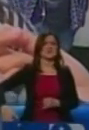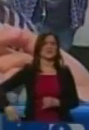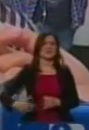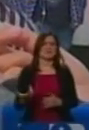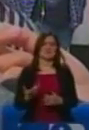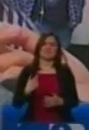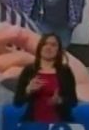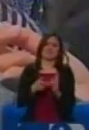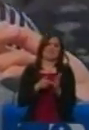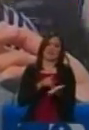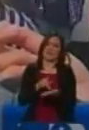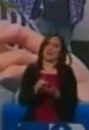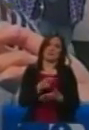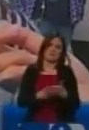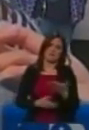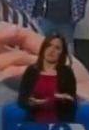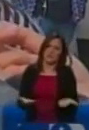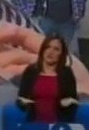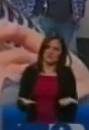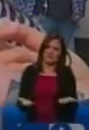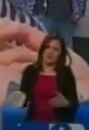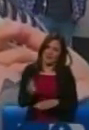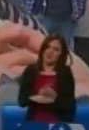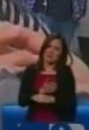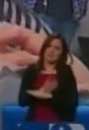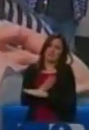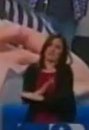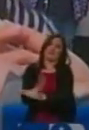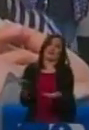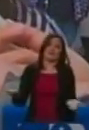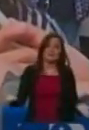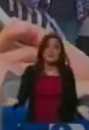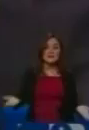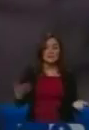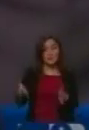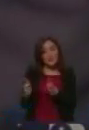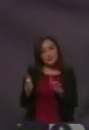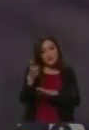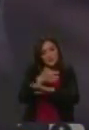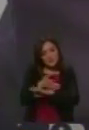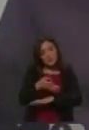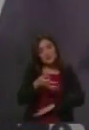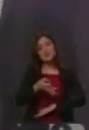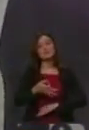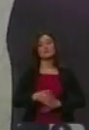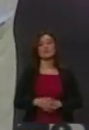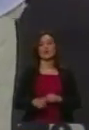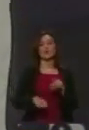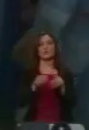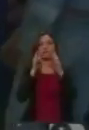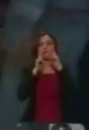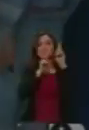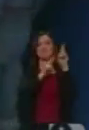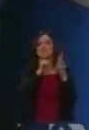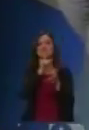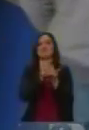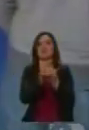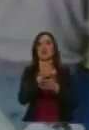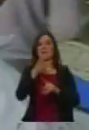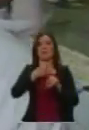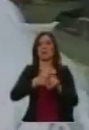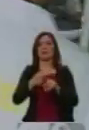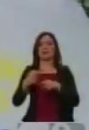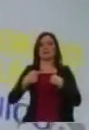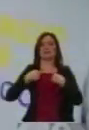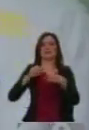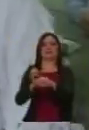genera más multas, multas que realmente podríamos evitarlas si es que hacemos nuestros trámites a tiempo. Algunos reconocen que no cumplieron en el mes previsto, pero